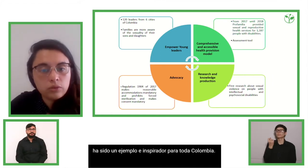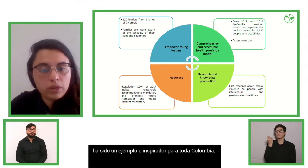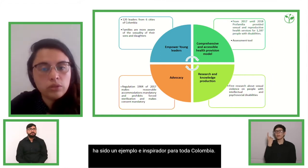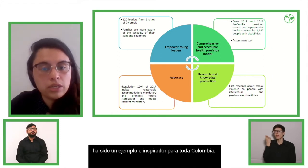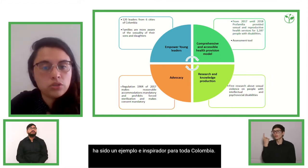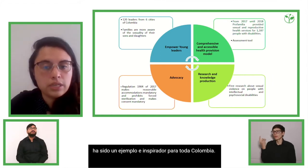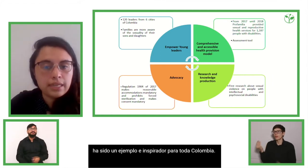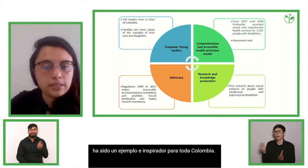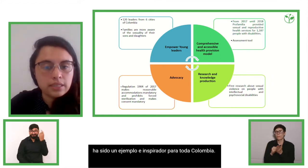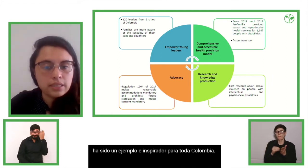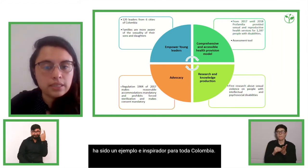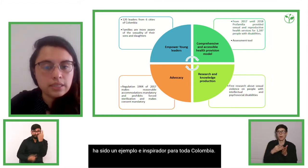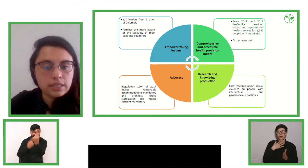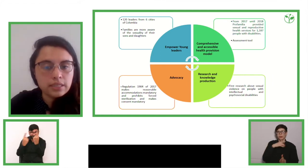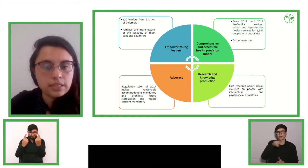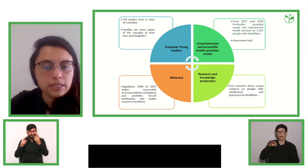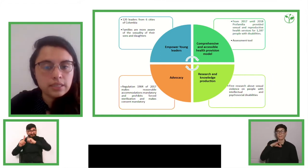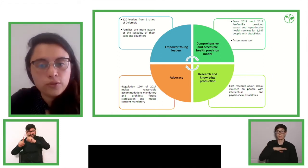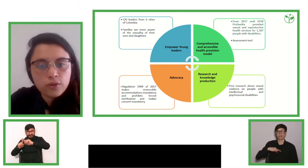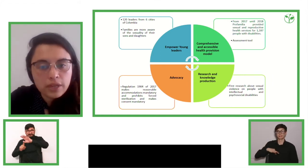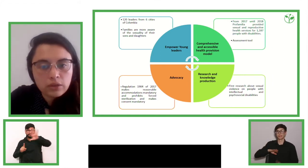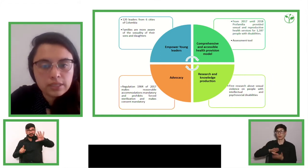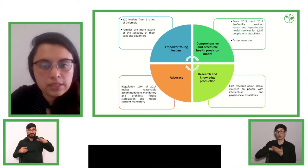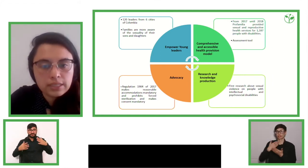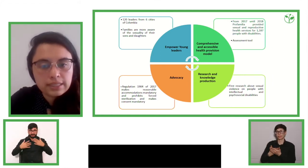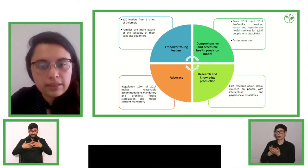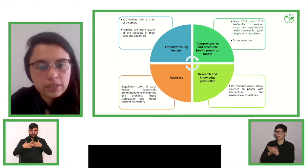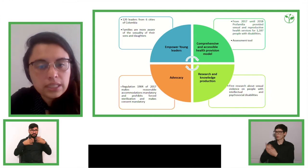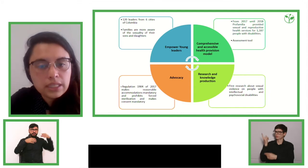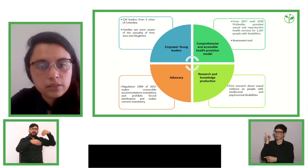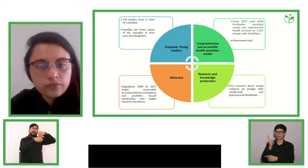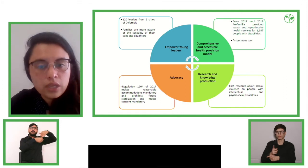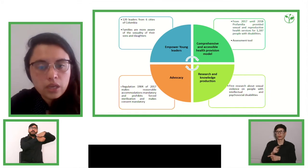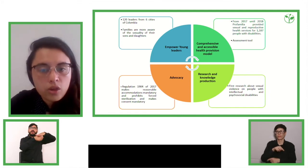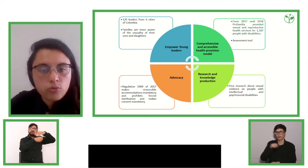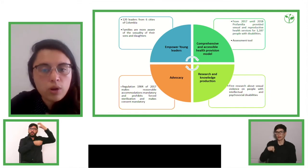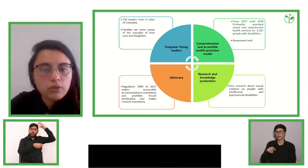imponerle al Ministerio de Salud que ponga una regulación